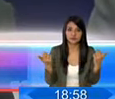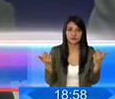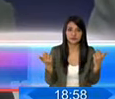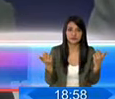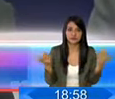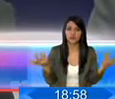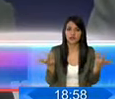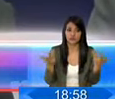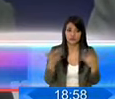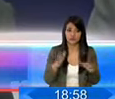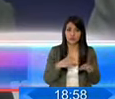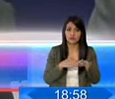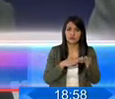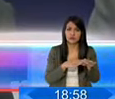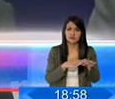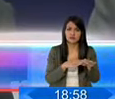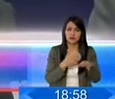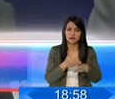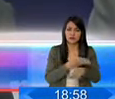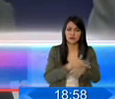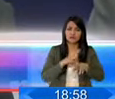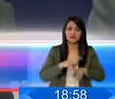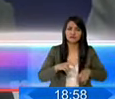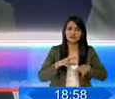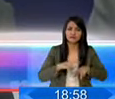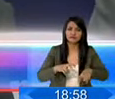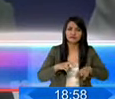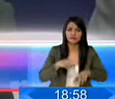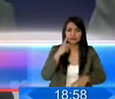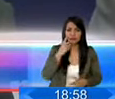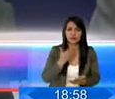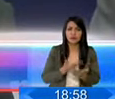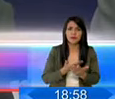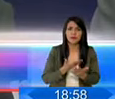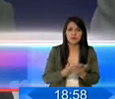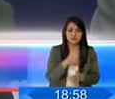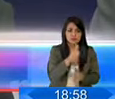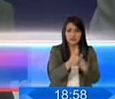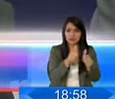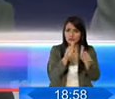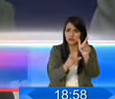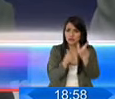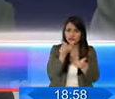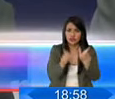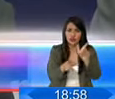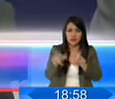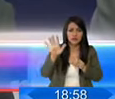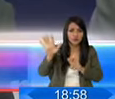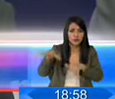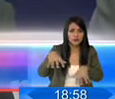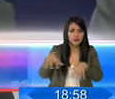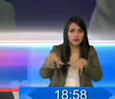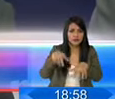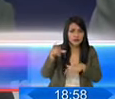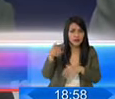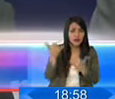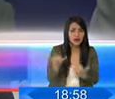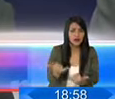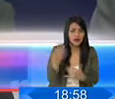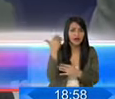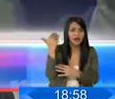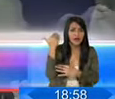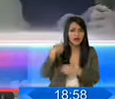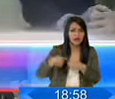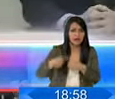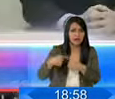está fundamentado en el trabajo de investigación y de interpelación cívica que venimos desarrollando sobre la gestión del actual alcalde de